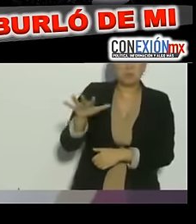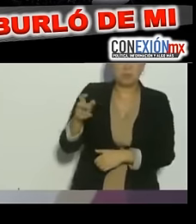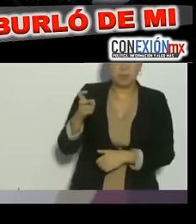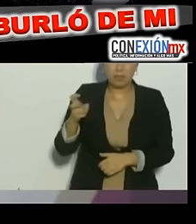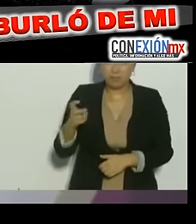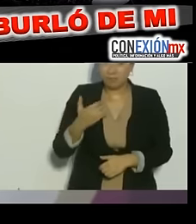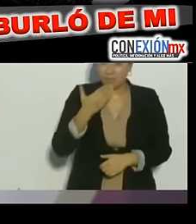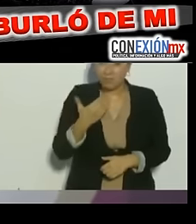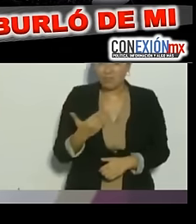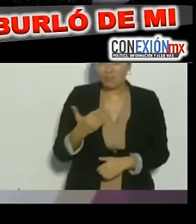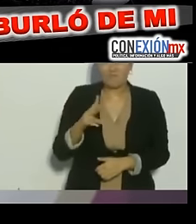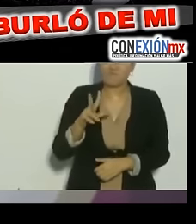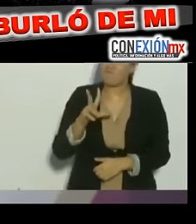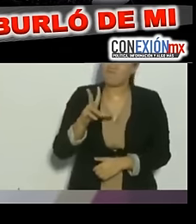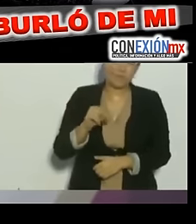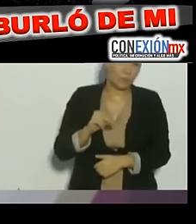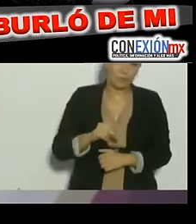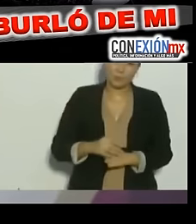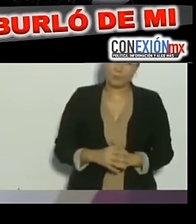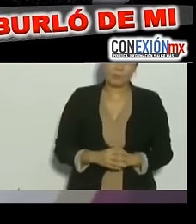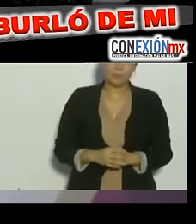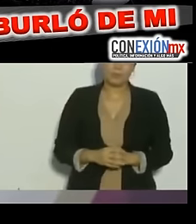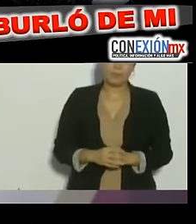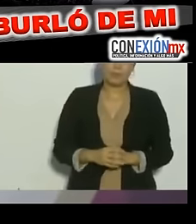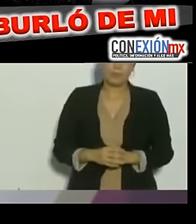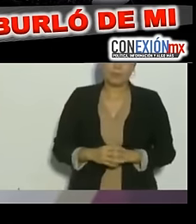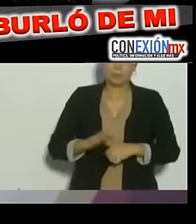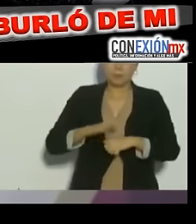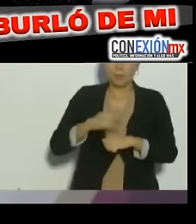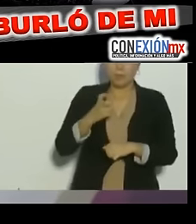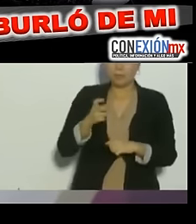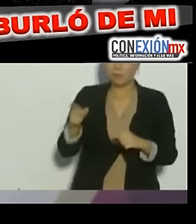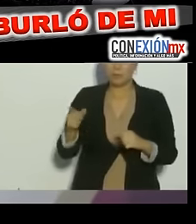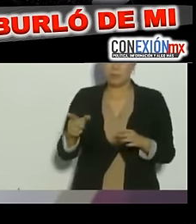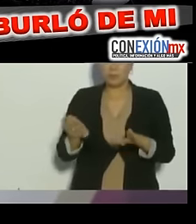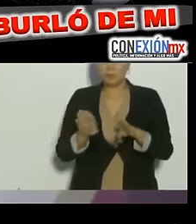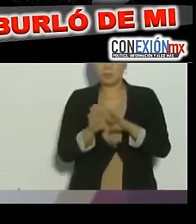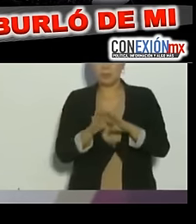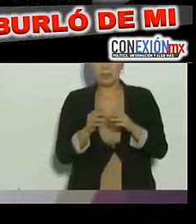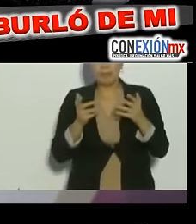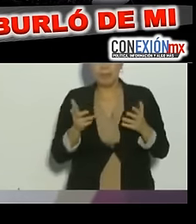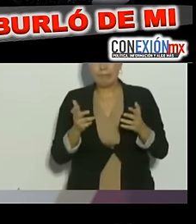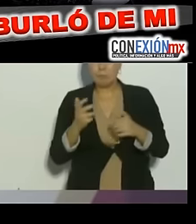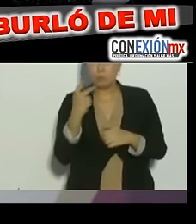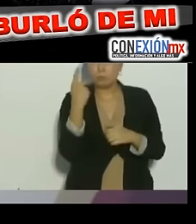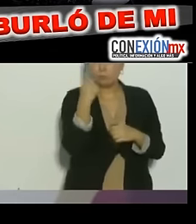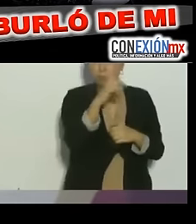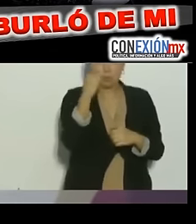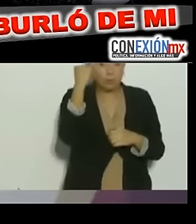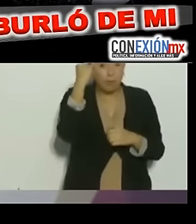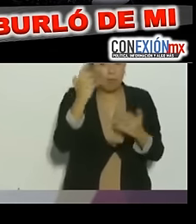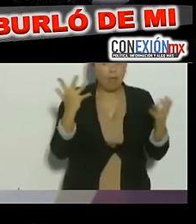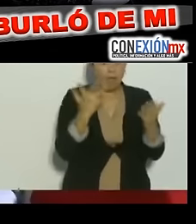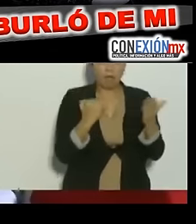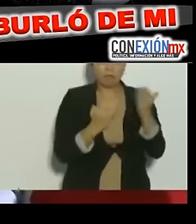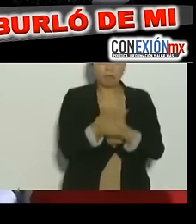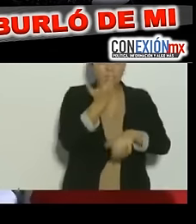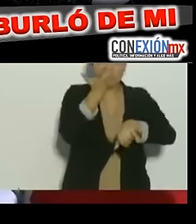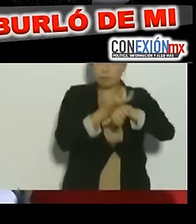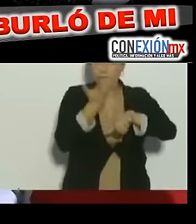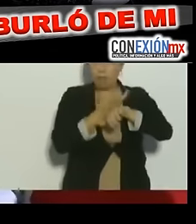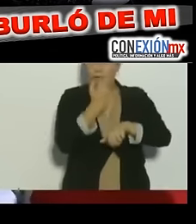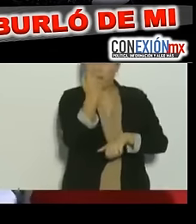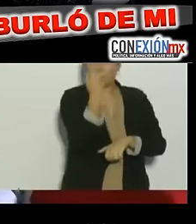pleitesía todavía exactamente Somos unos irredentos acá en México Pues cómo se han